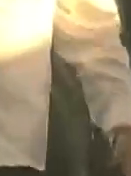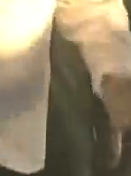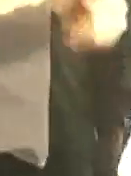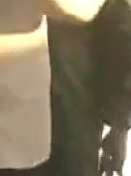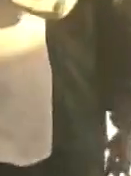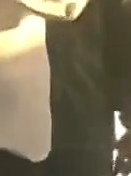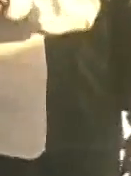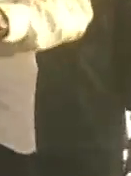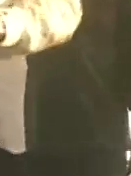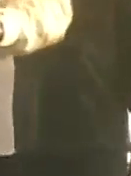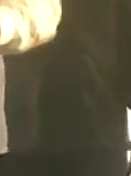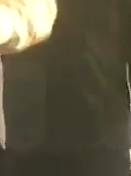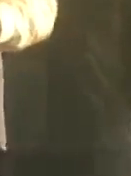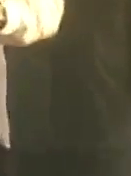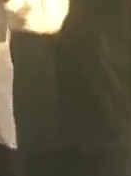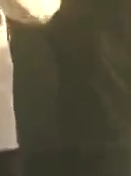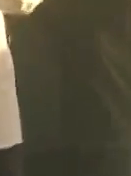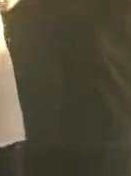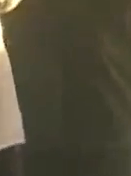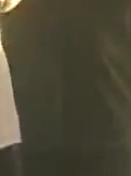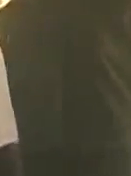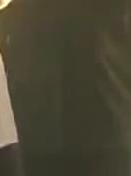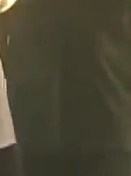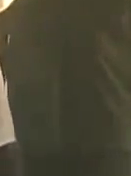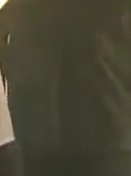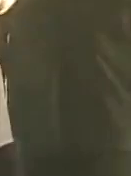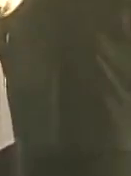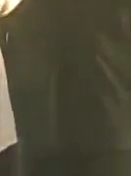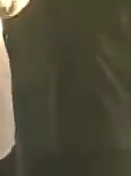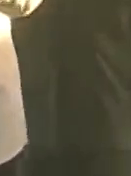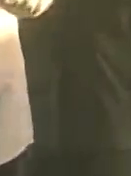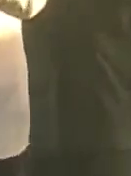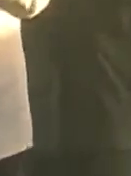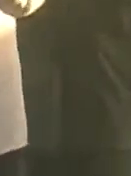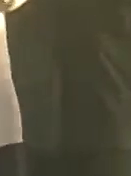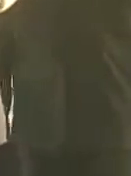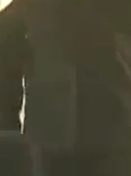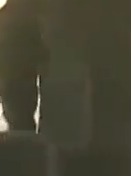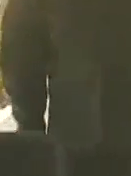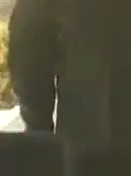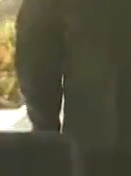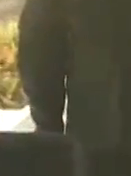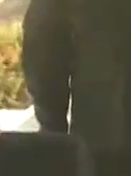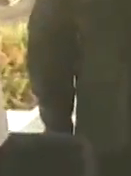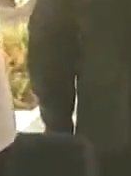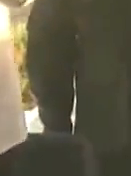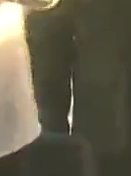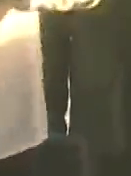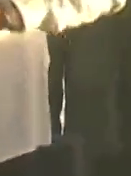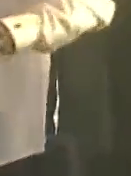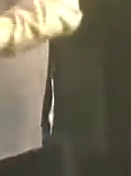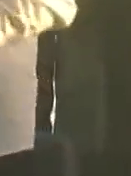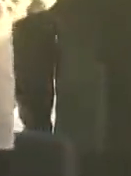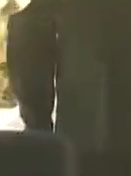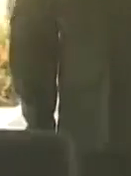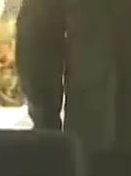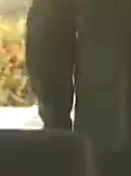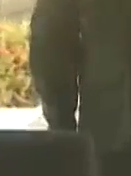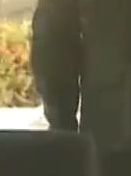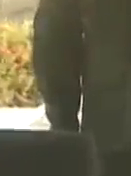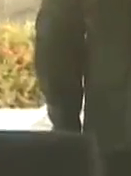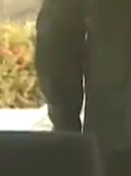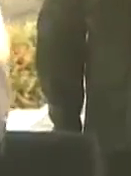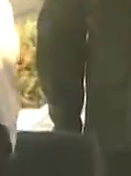hoy en el escenario geopolítico del mundo es lo que será estudiado en el futuro como historia. Se presentaron además cerca